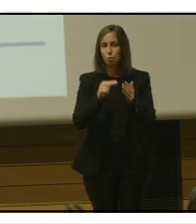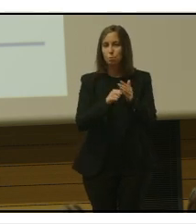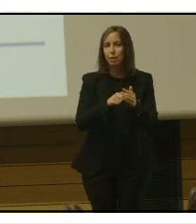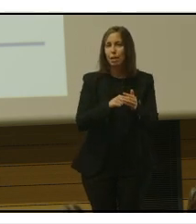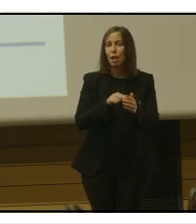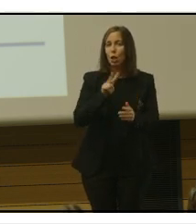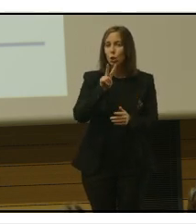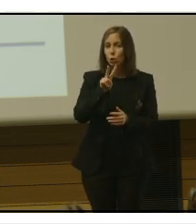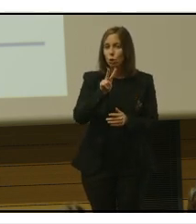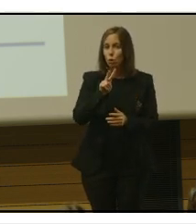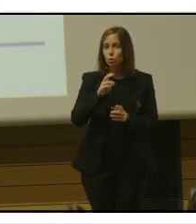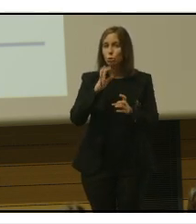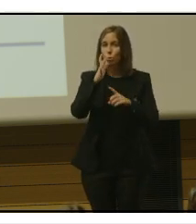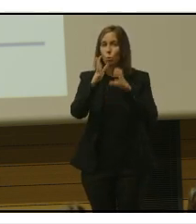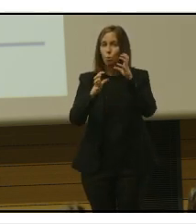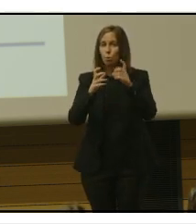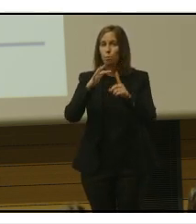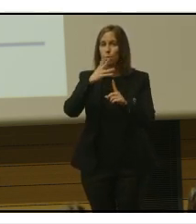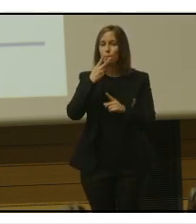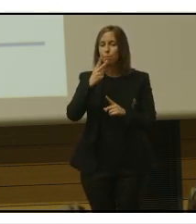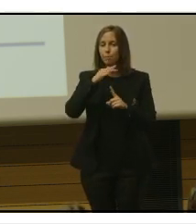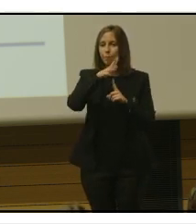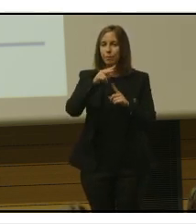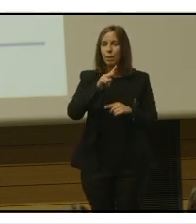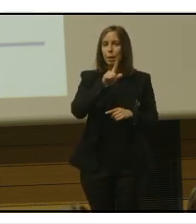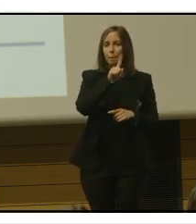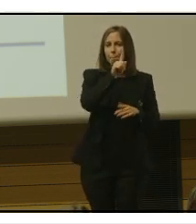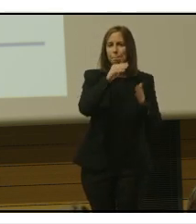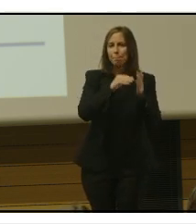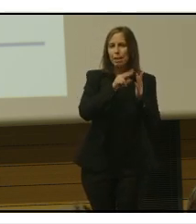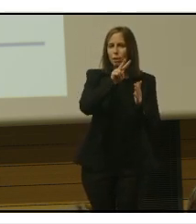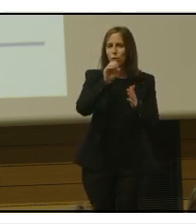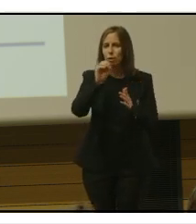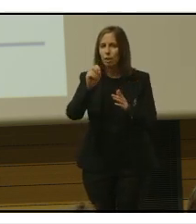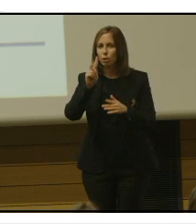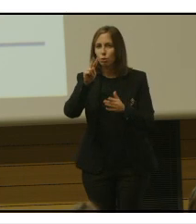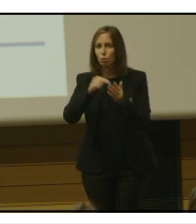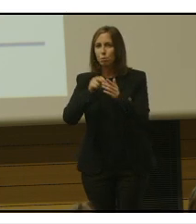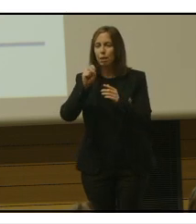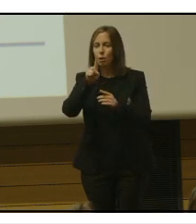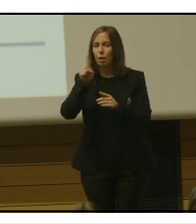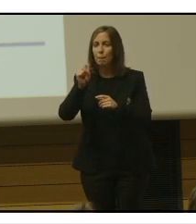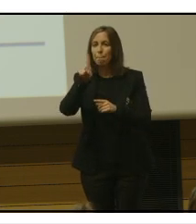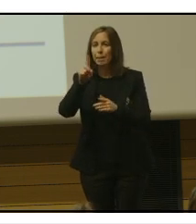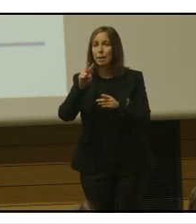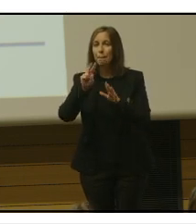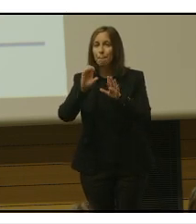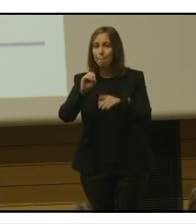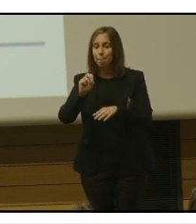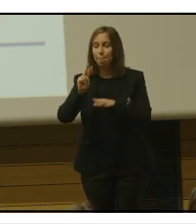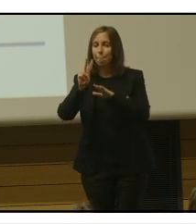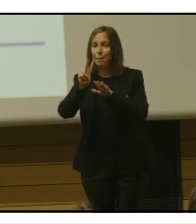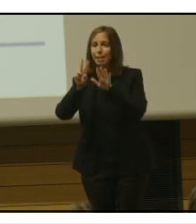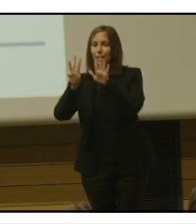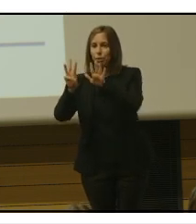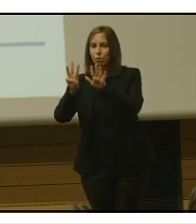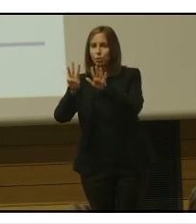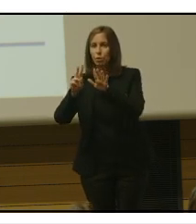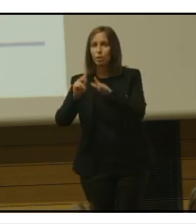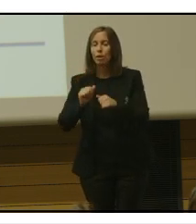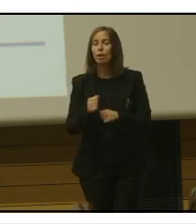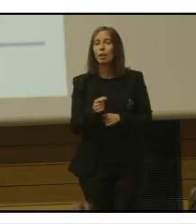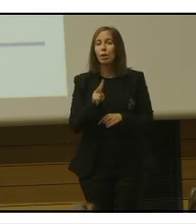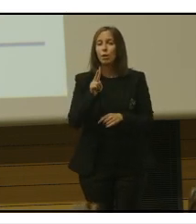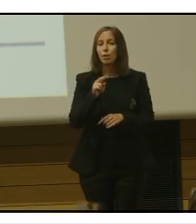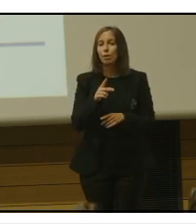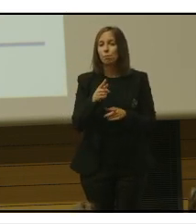la exposición a humo ambiental de tabaco producía 1.228 muertes, en el año 2011 1.028 y en el año 2020, veis que ahí hay 3 números, nos